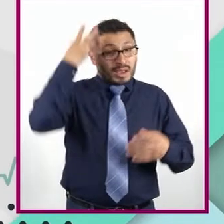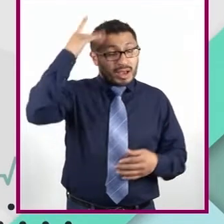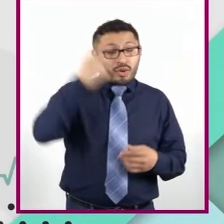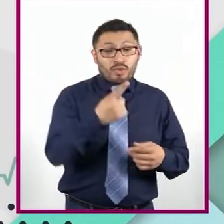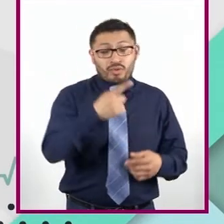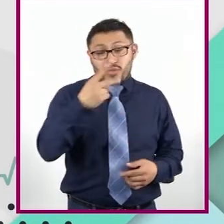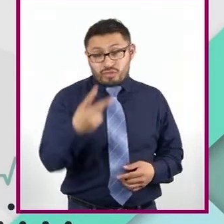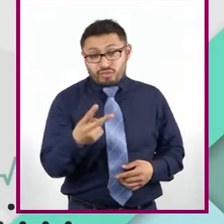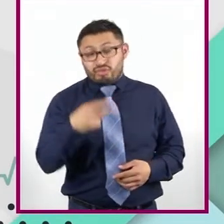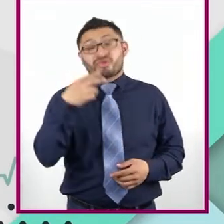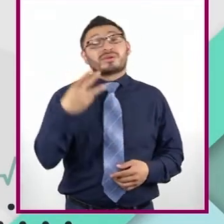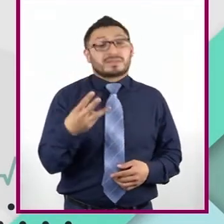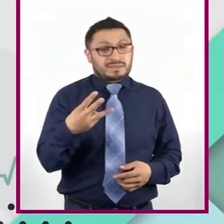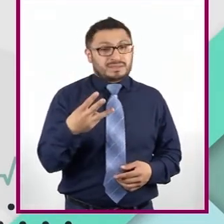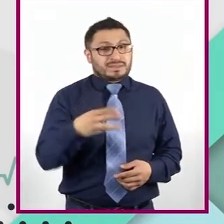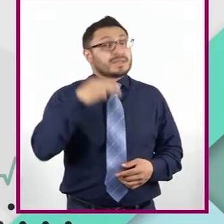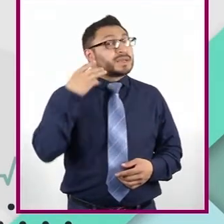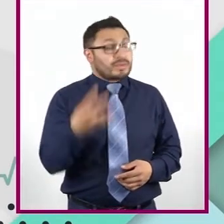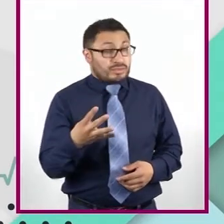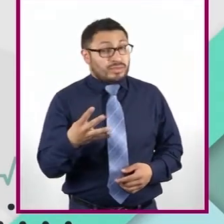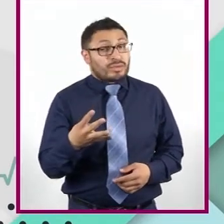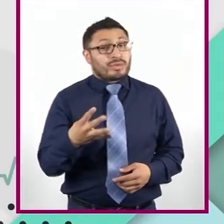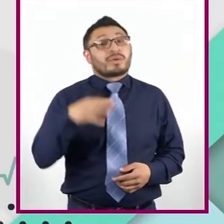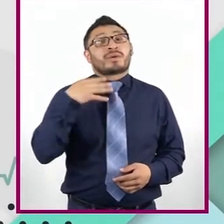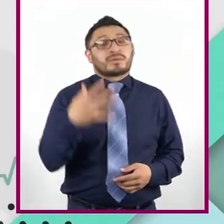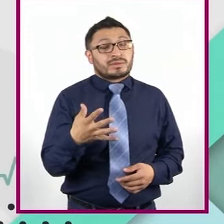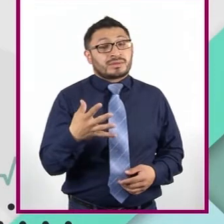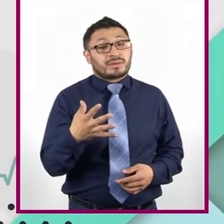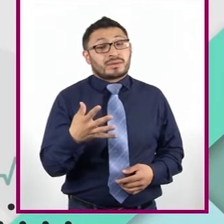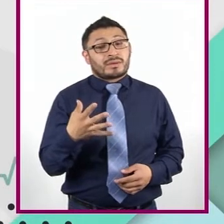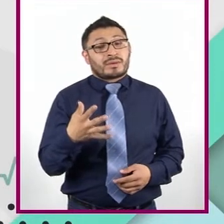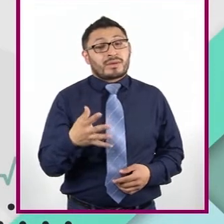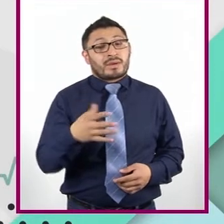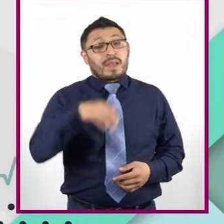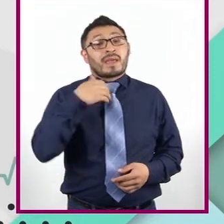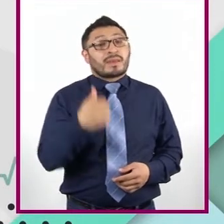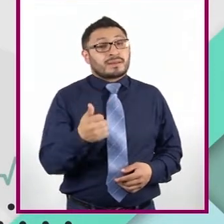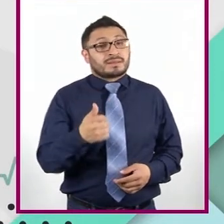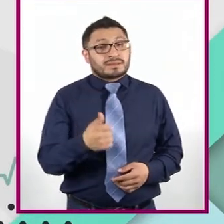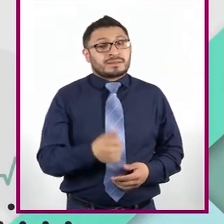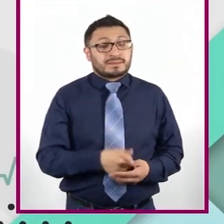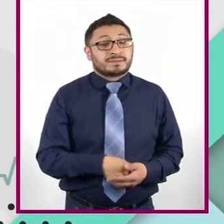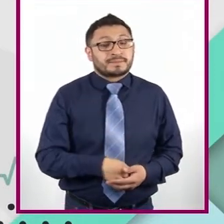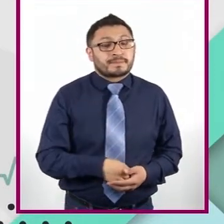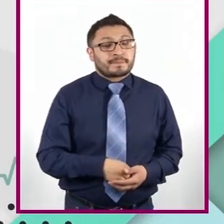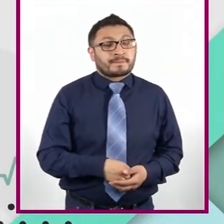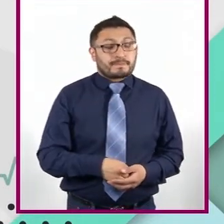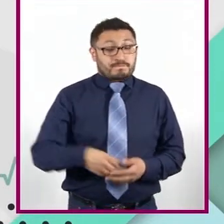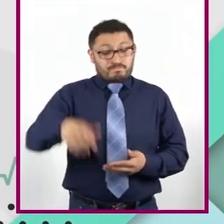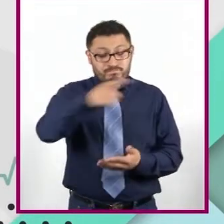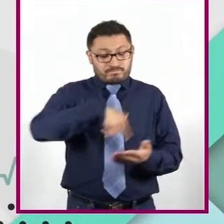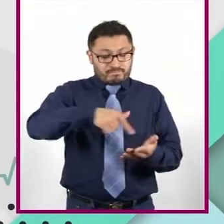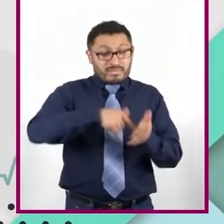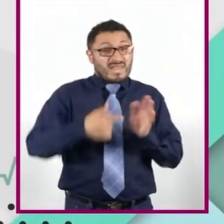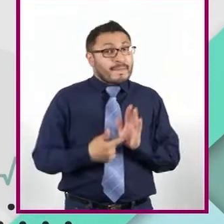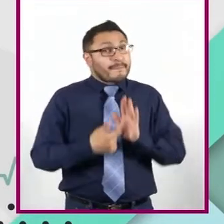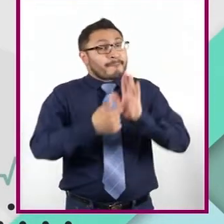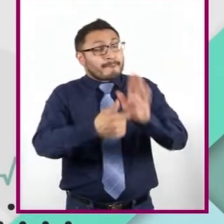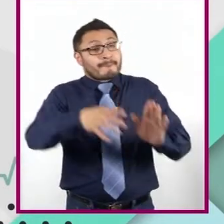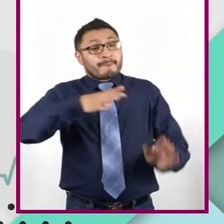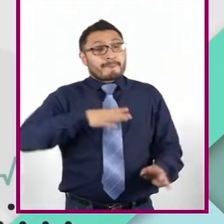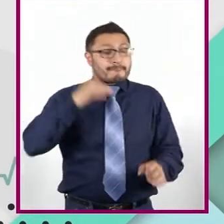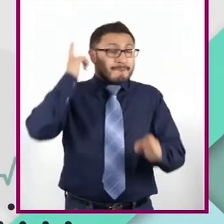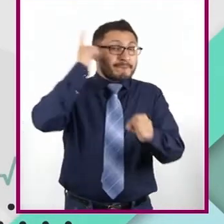sol 2, sol 3, sol 4, sol 5 y sol 6. Con el espacio muestral nos